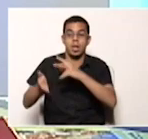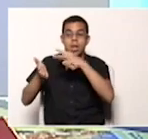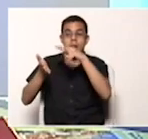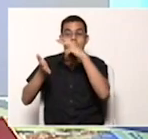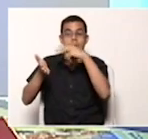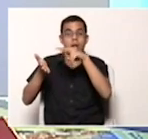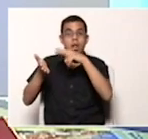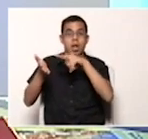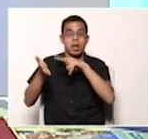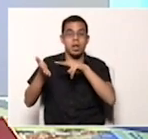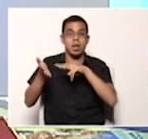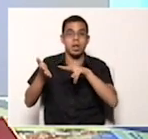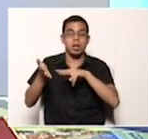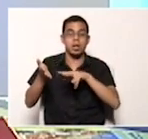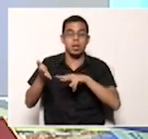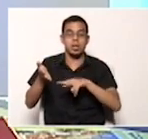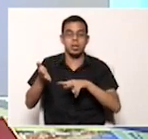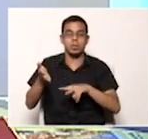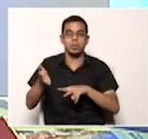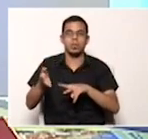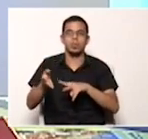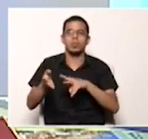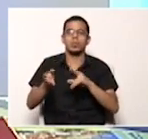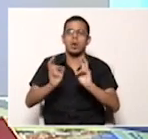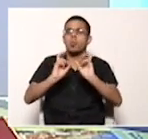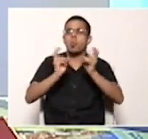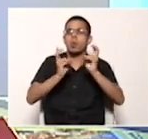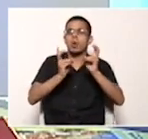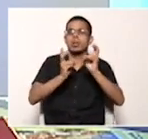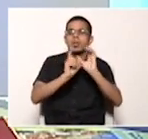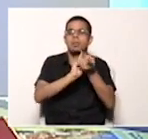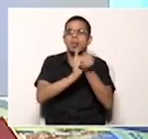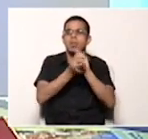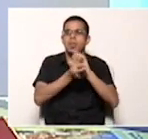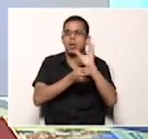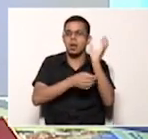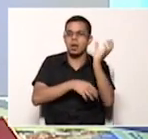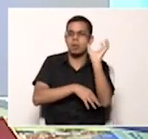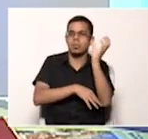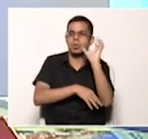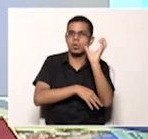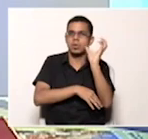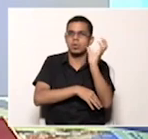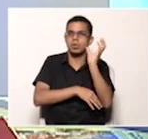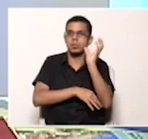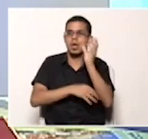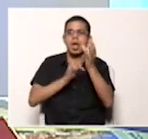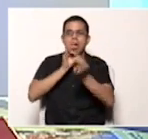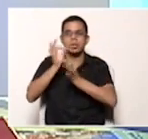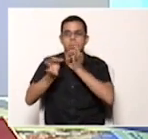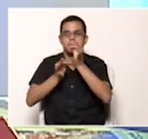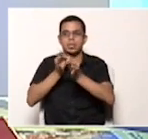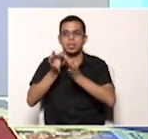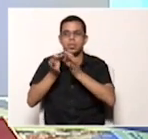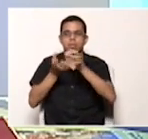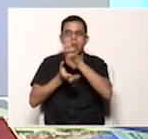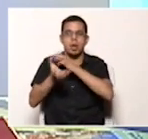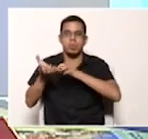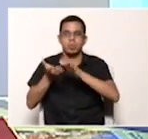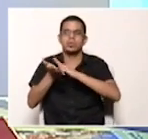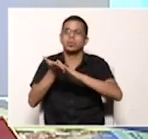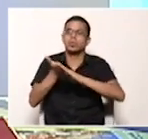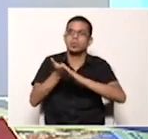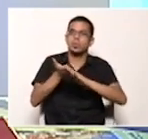con lo que corresponde al cambio climático, ubicar por supuesto las causas y las consecuencias, discutirlas con